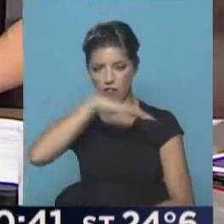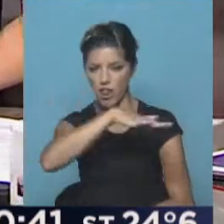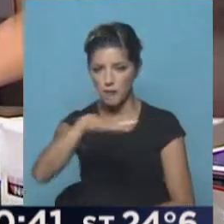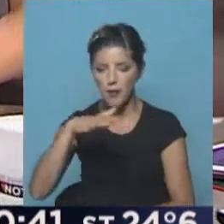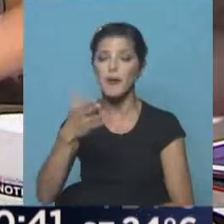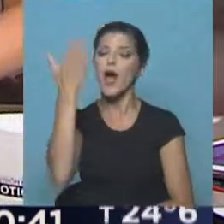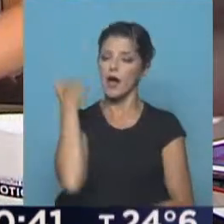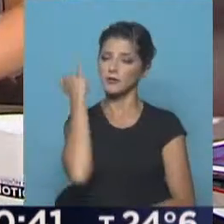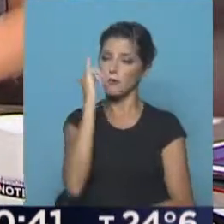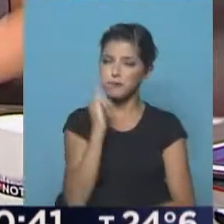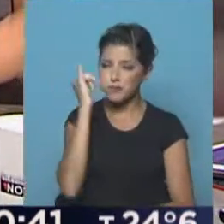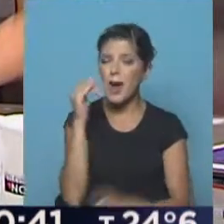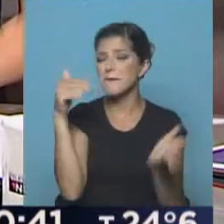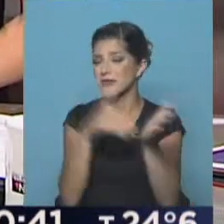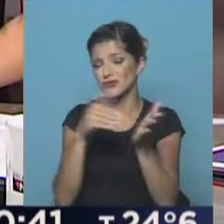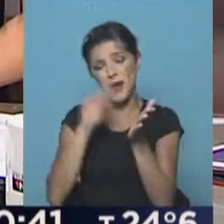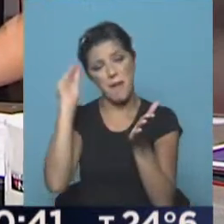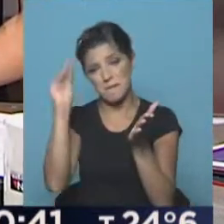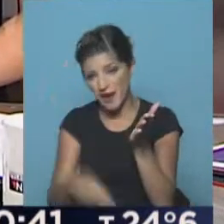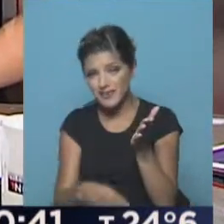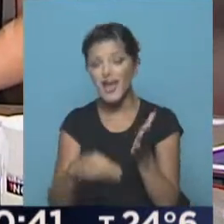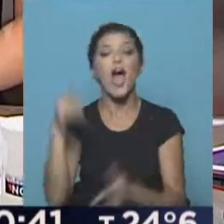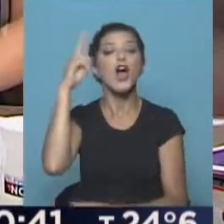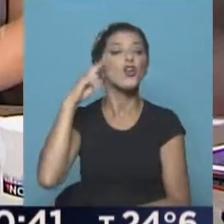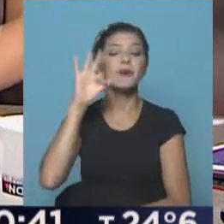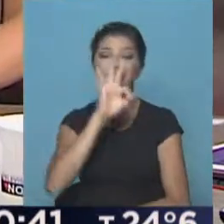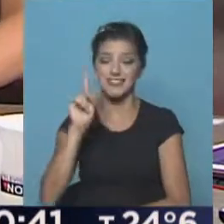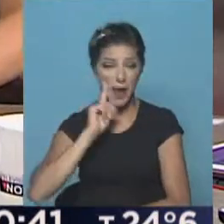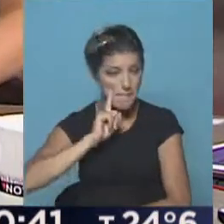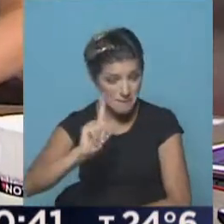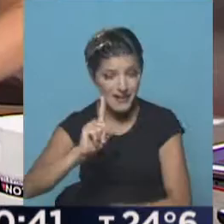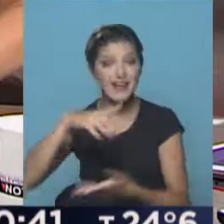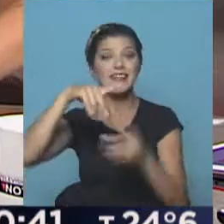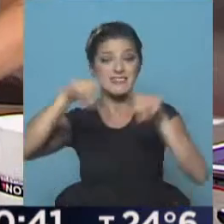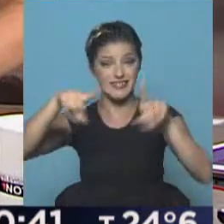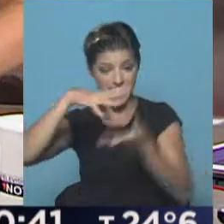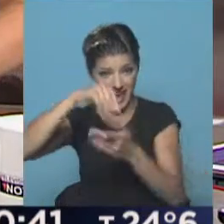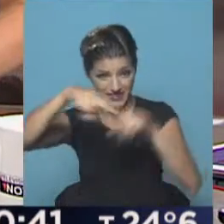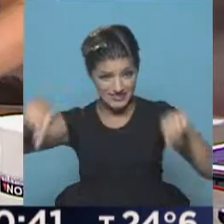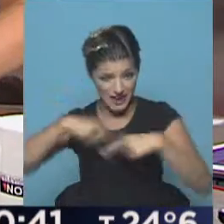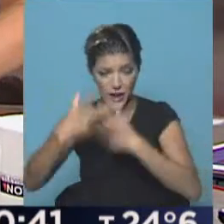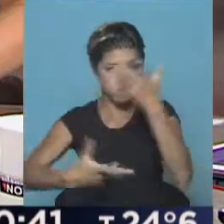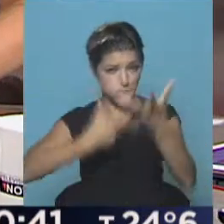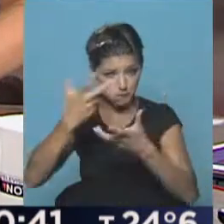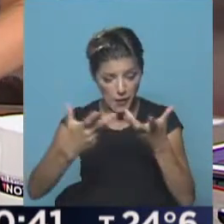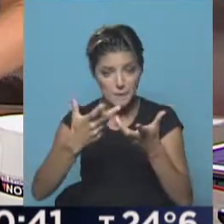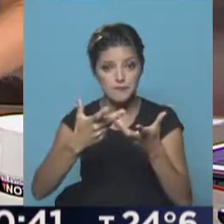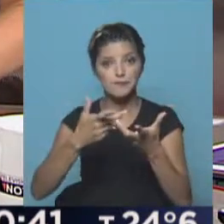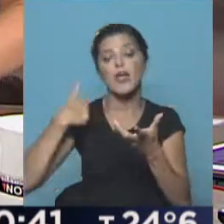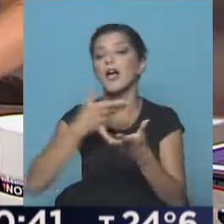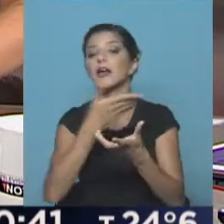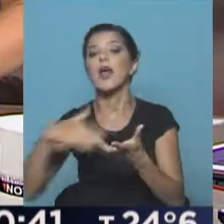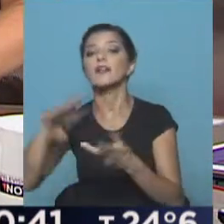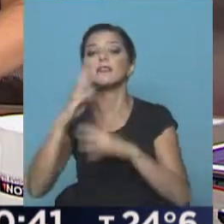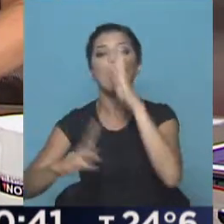decíamos, las pérdidas son millonarias, se quemaron unas 900.000 hectáreas, de las cuales en gran cantidad constituyen a lo que son